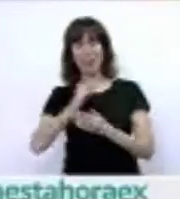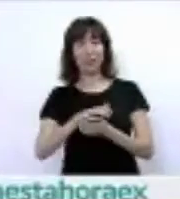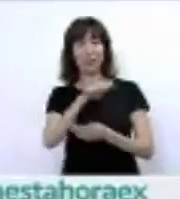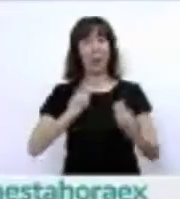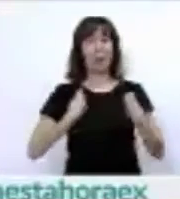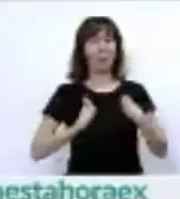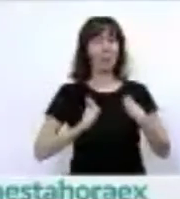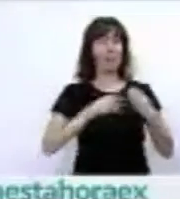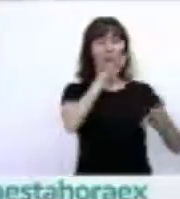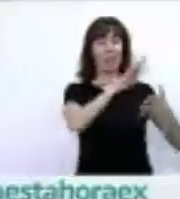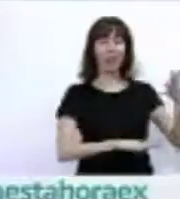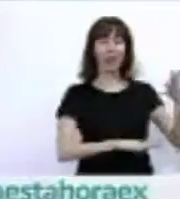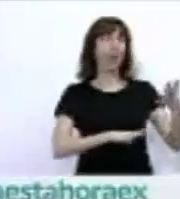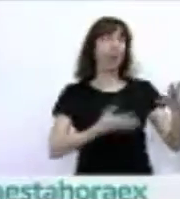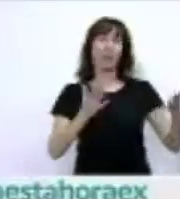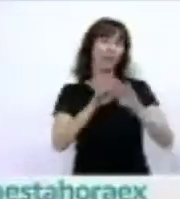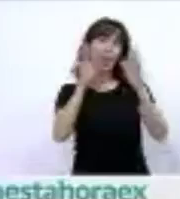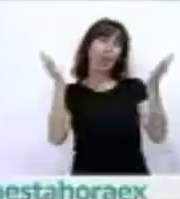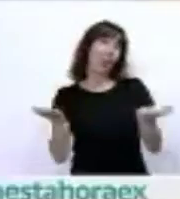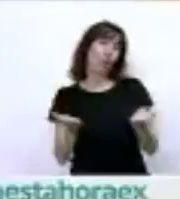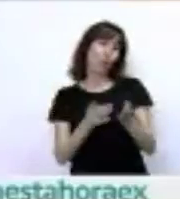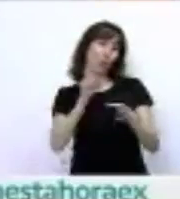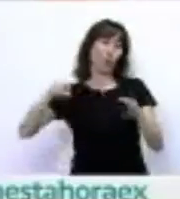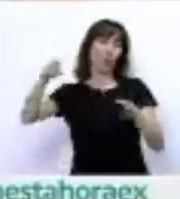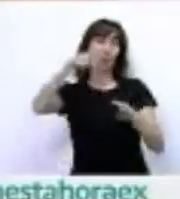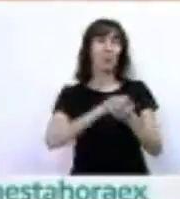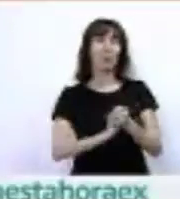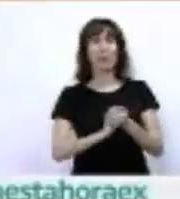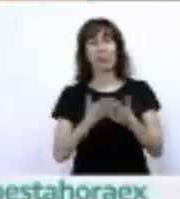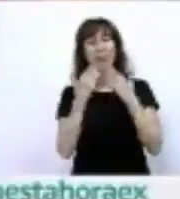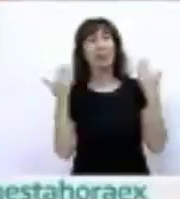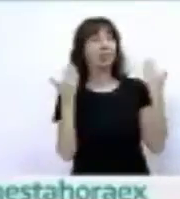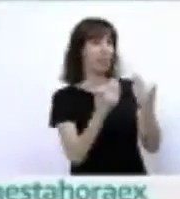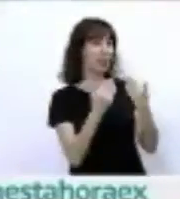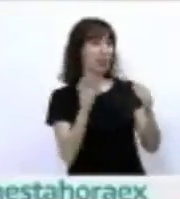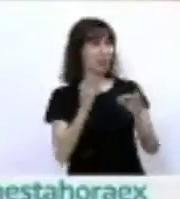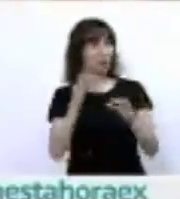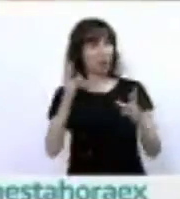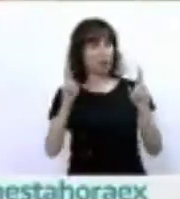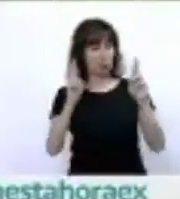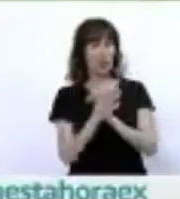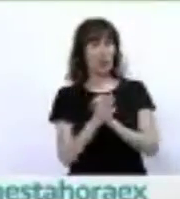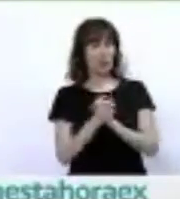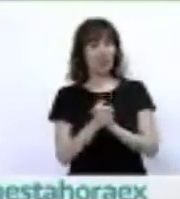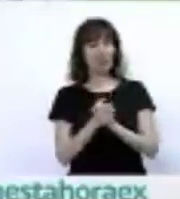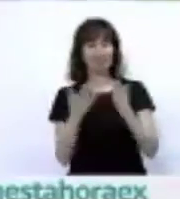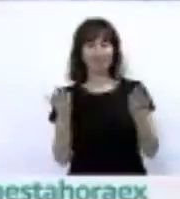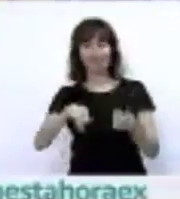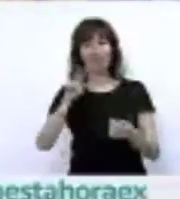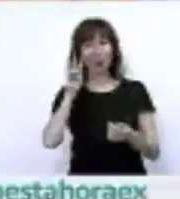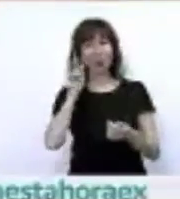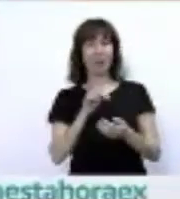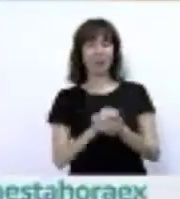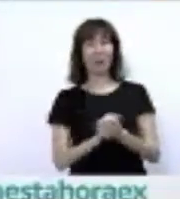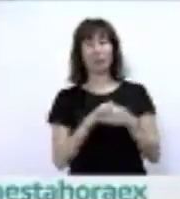Barcelona, pero son del mundo, son del mundo. Muy bien, José Leche Fresca, muchísimas gracias, mucha suerte en esta novena edición. Aquí le vemos, se llaman los Barlow.